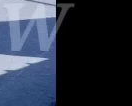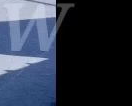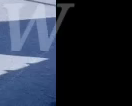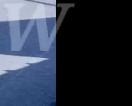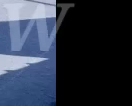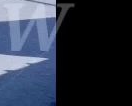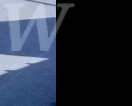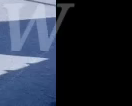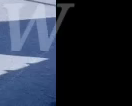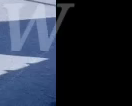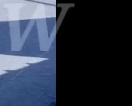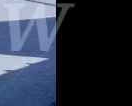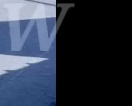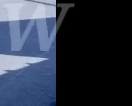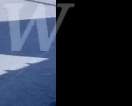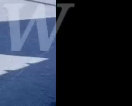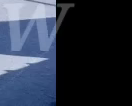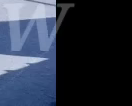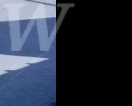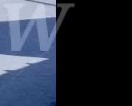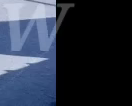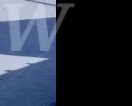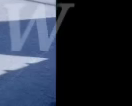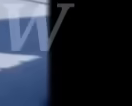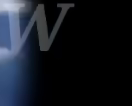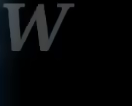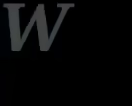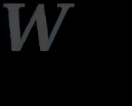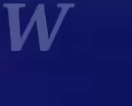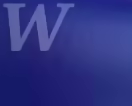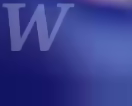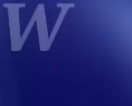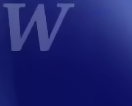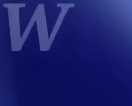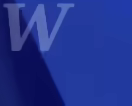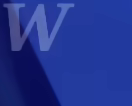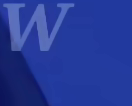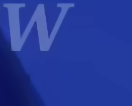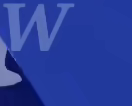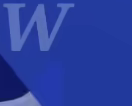final para que te des cuenta de todos los